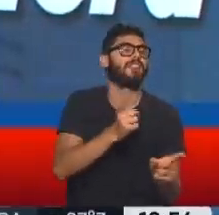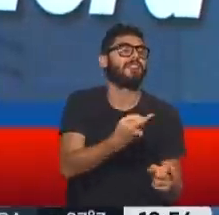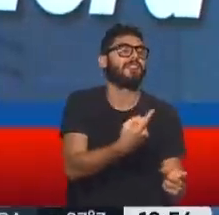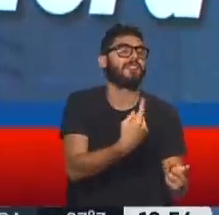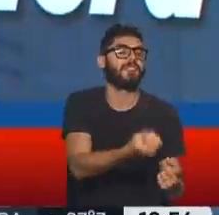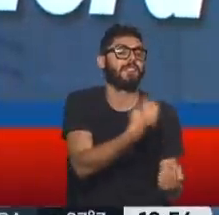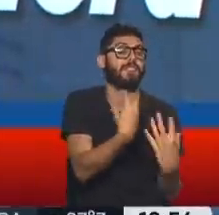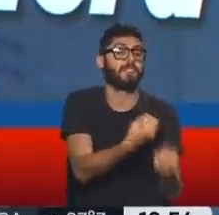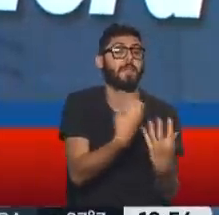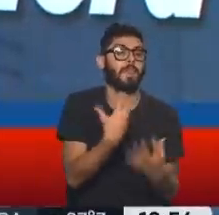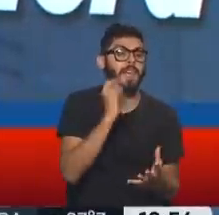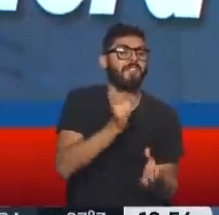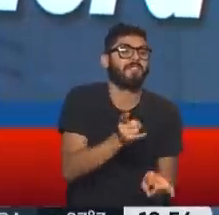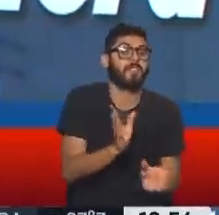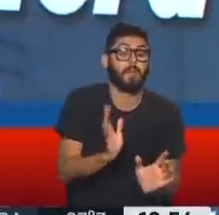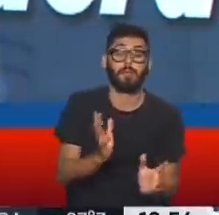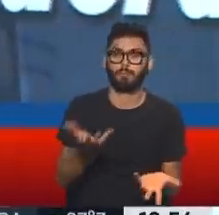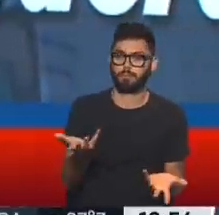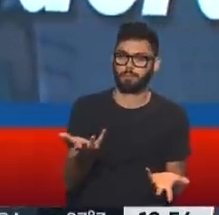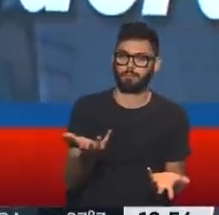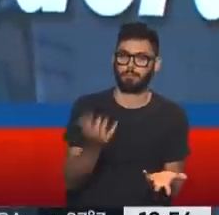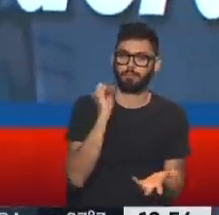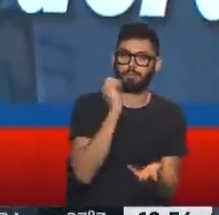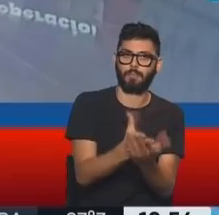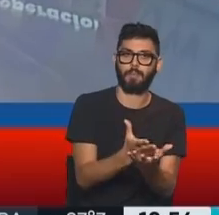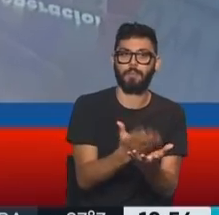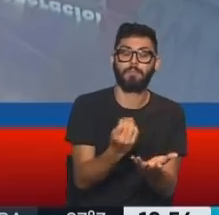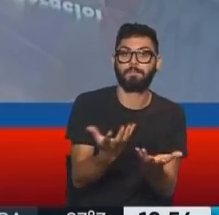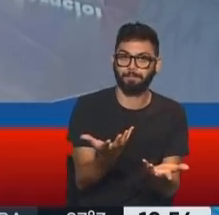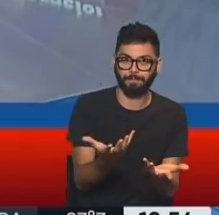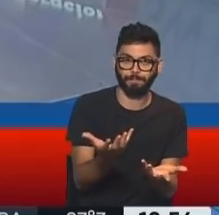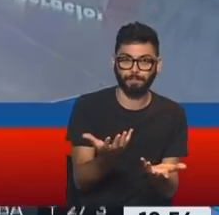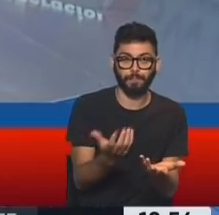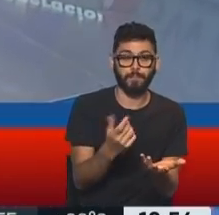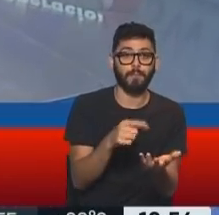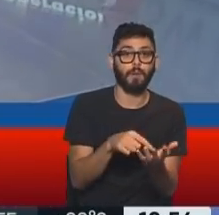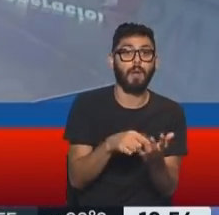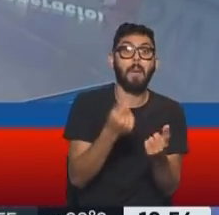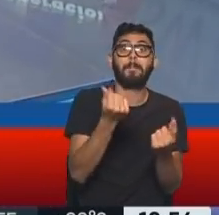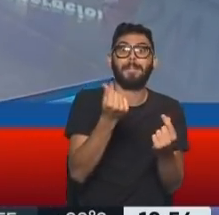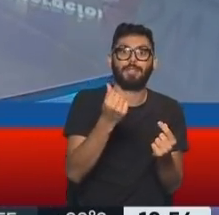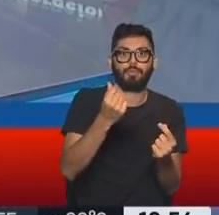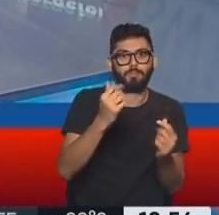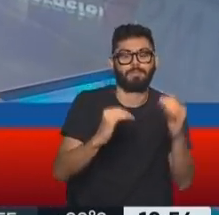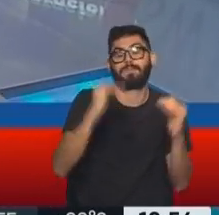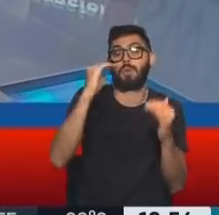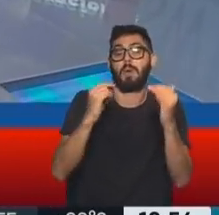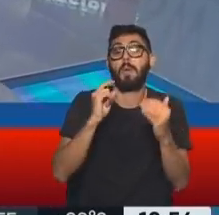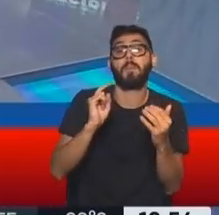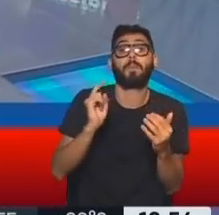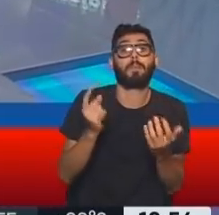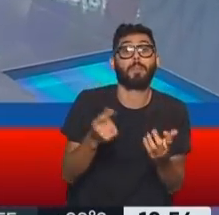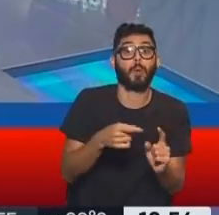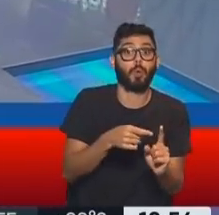hasta donde realmente no están implicadas teniendo en cuenta en la cta es claro en las cotizaciones seguro pero hasta donde hasta cuando no impacta